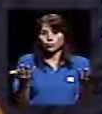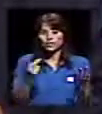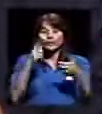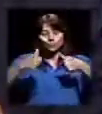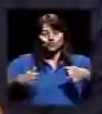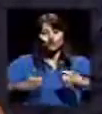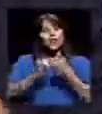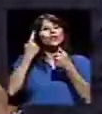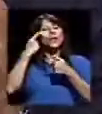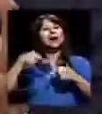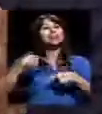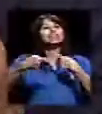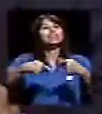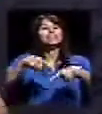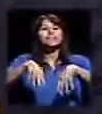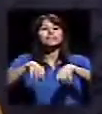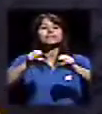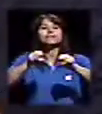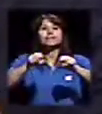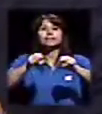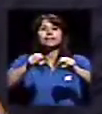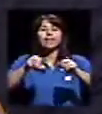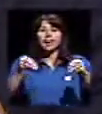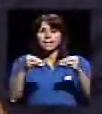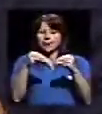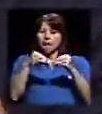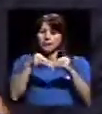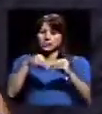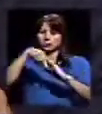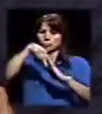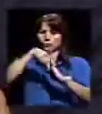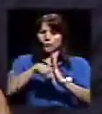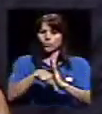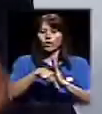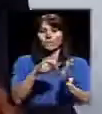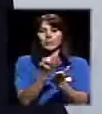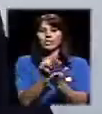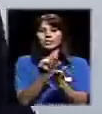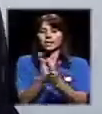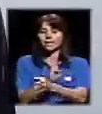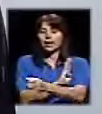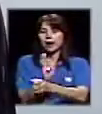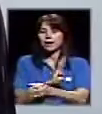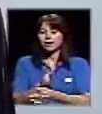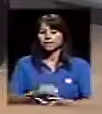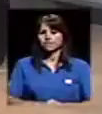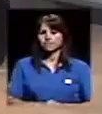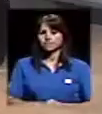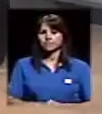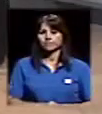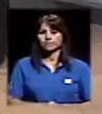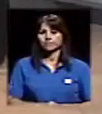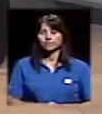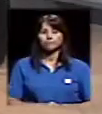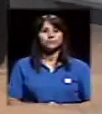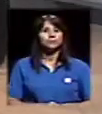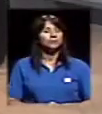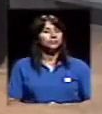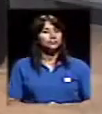años que vienen, el aumento de la profundidad financiera y bancaria. Hay un tema, don Gerardo,